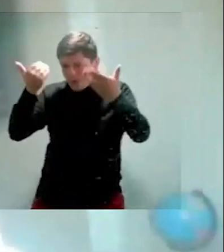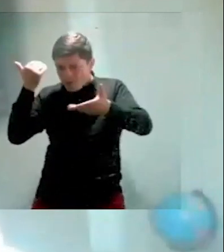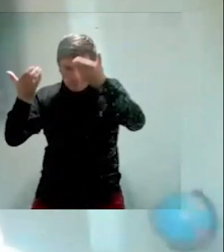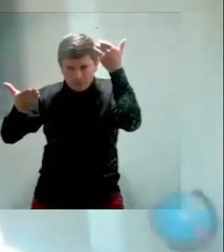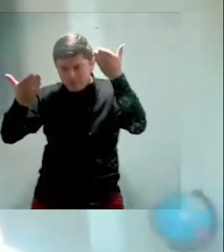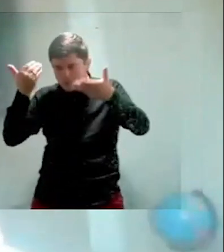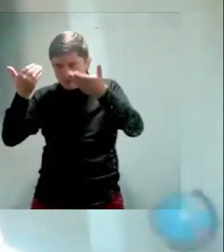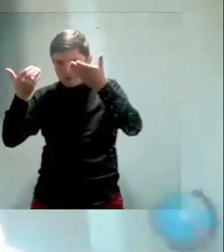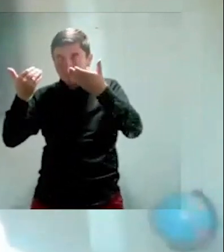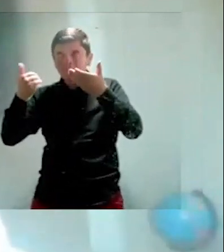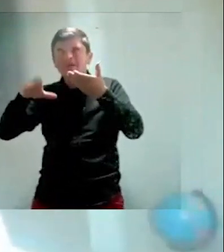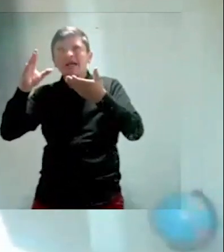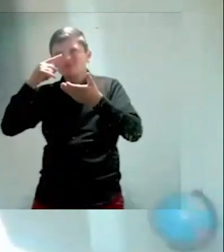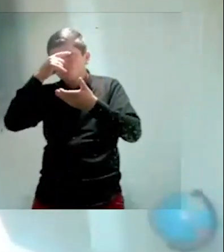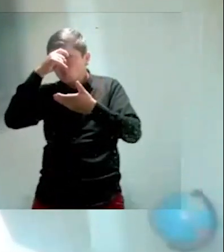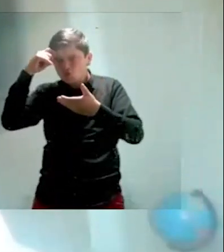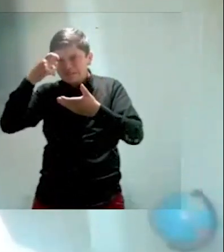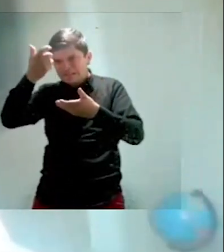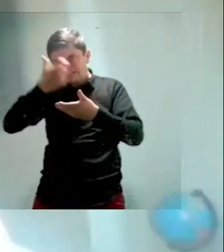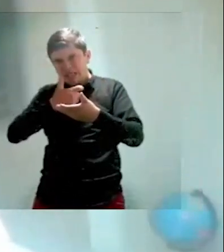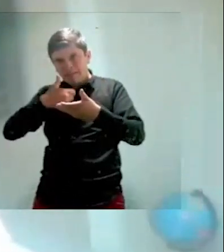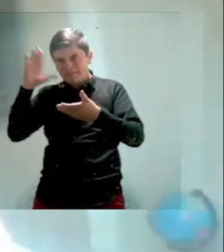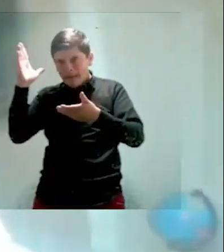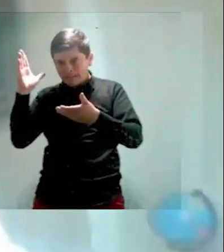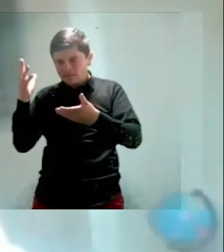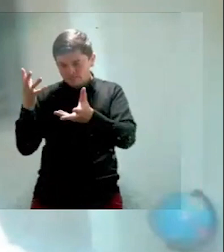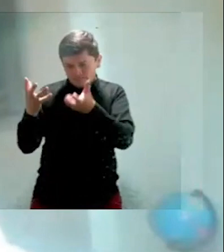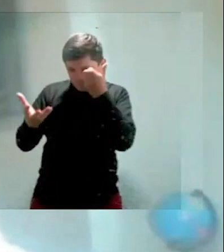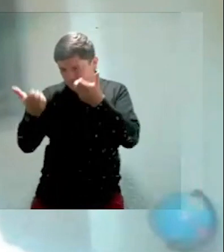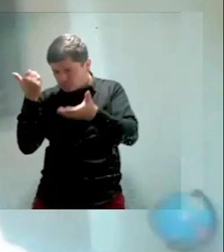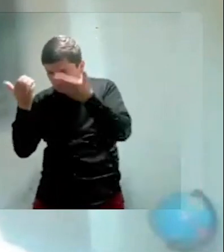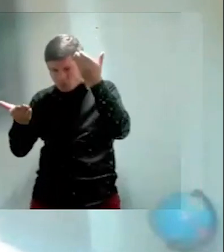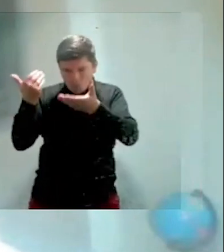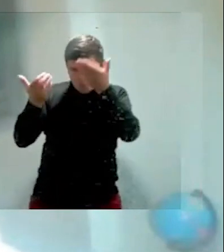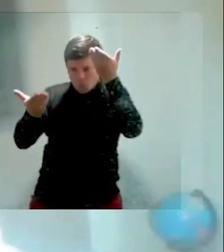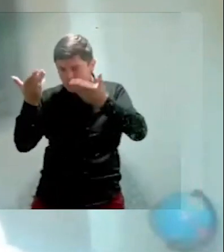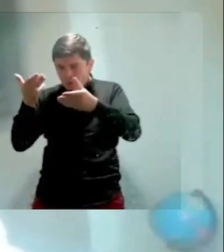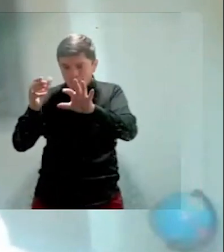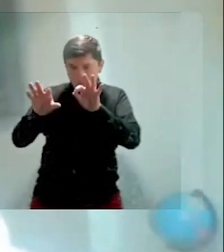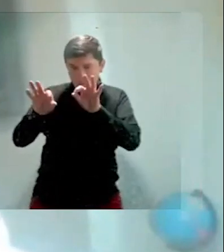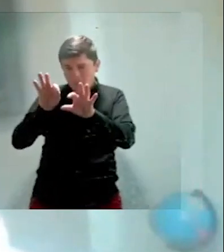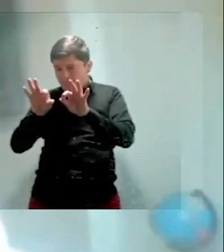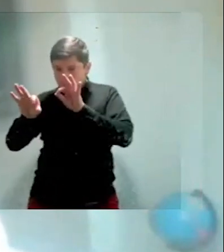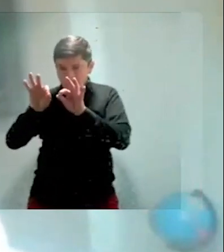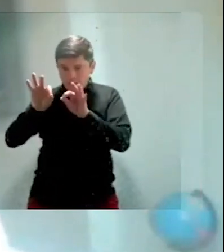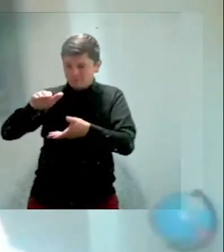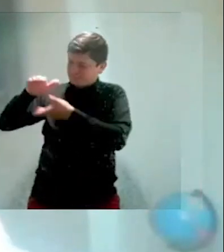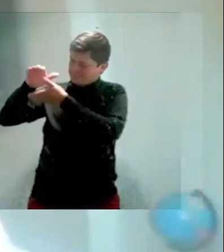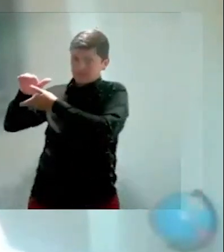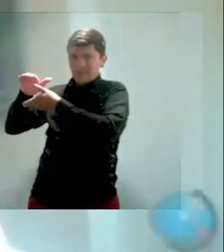tener estos criterios a no tener nada como era antes, y las tutelas, pues la selección nunca se sabía de dónde venía.